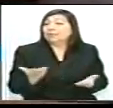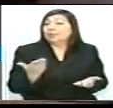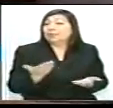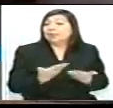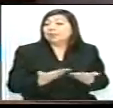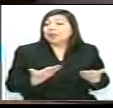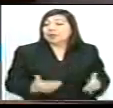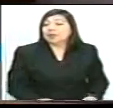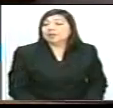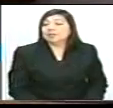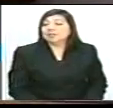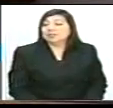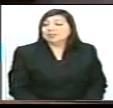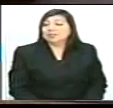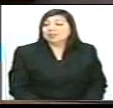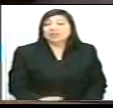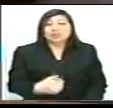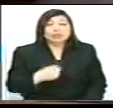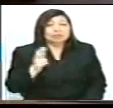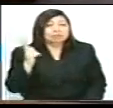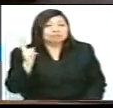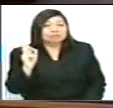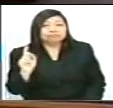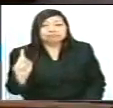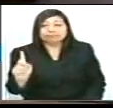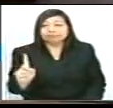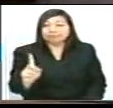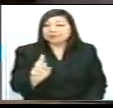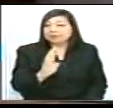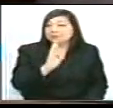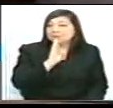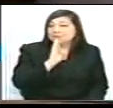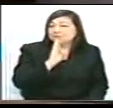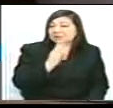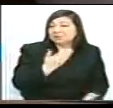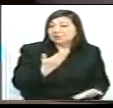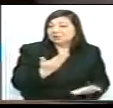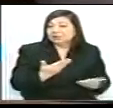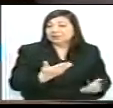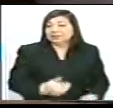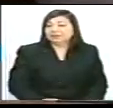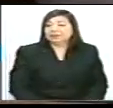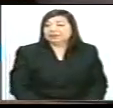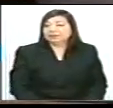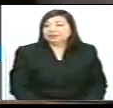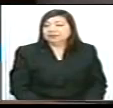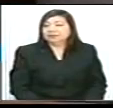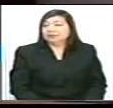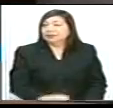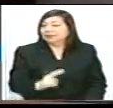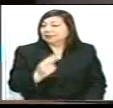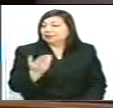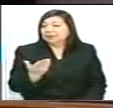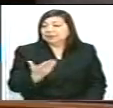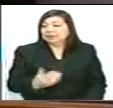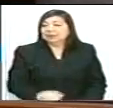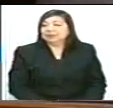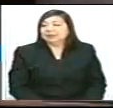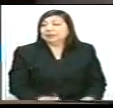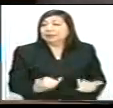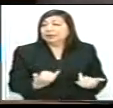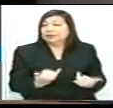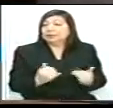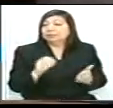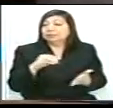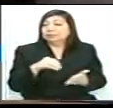cosa, porque aquí he escuchado algunos comentarios, algunas cosas, francamente, un poco desubicados. Esta es